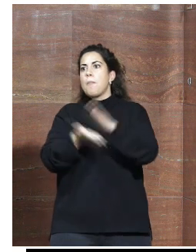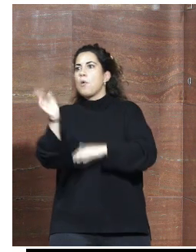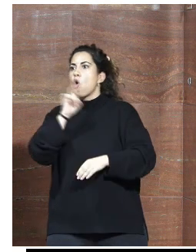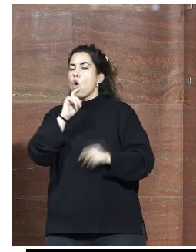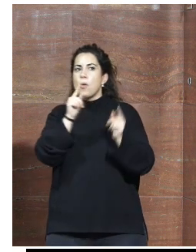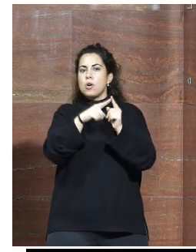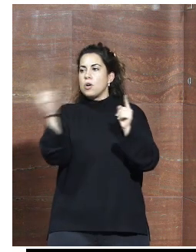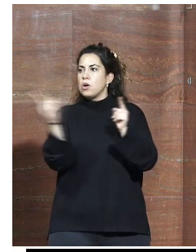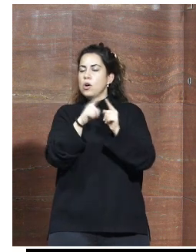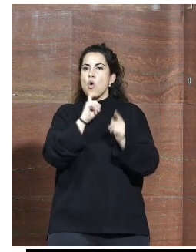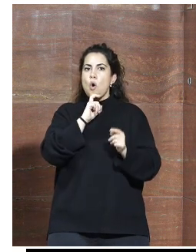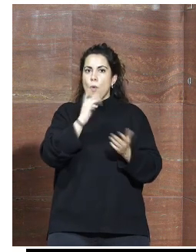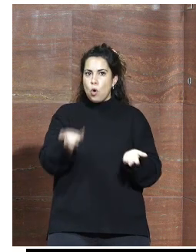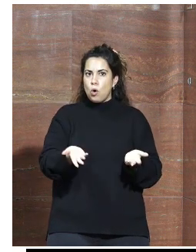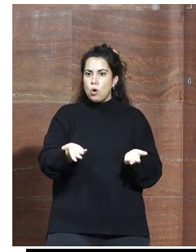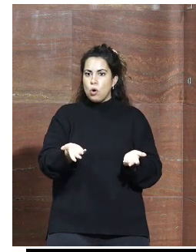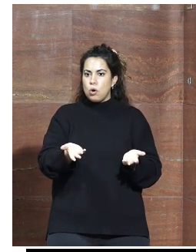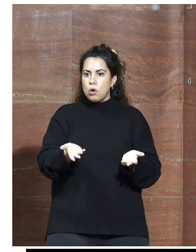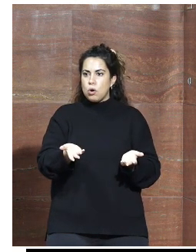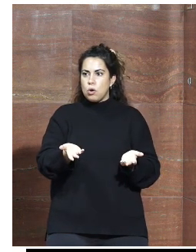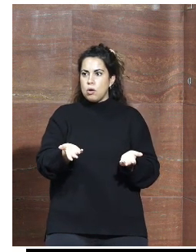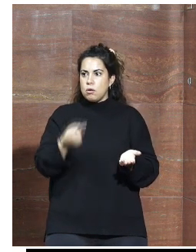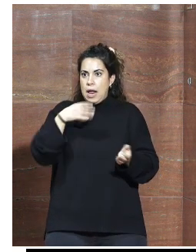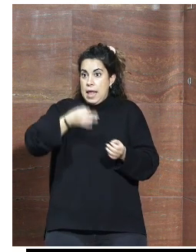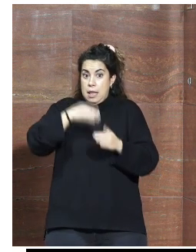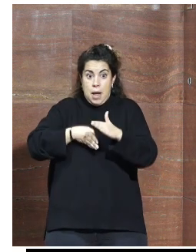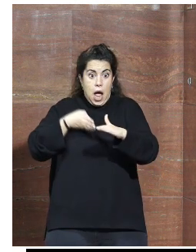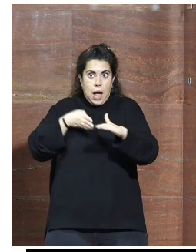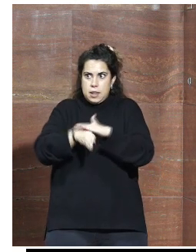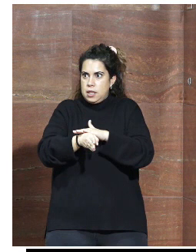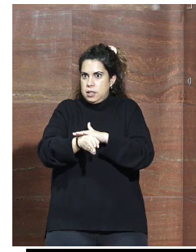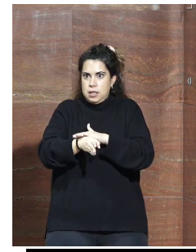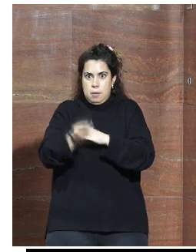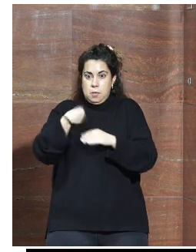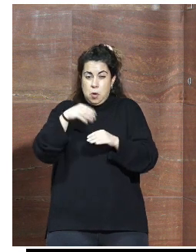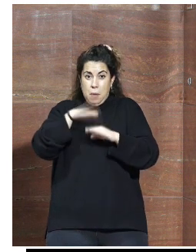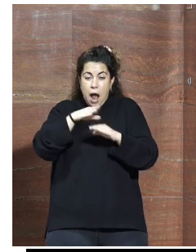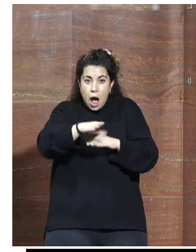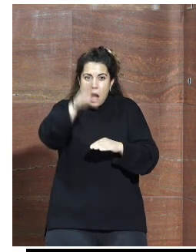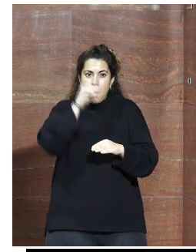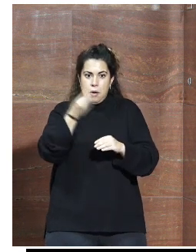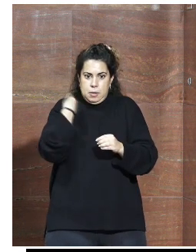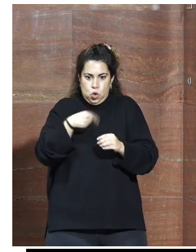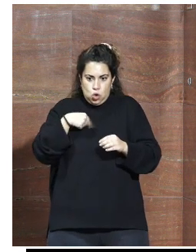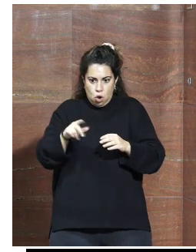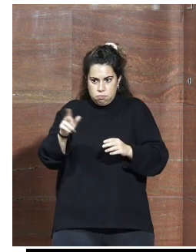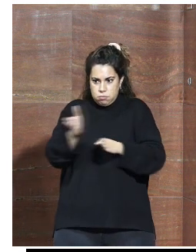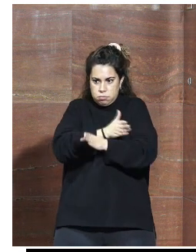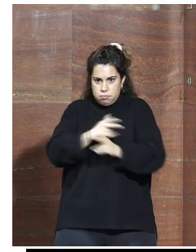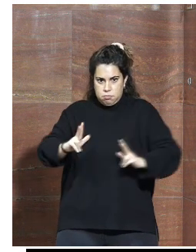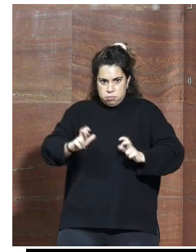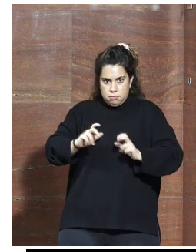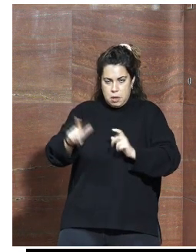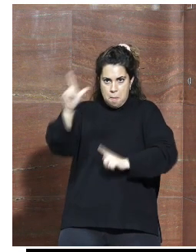Cáceres. Y cómo eso tiene que ser accesible desde un punto de vista de entenderlo, de poder programar mi viaje, ¿no? Cuando